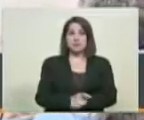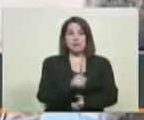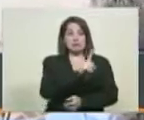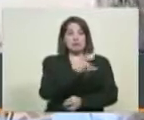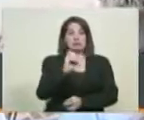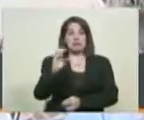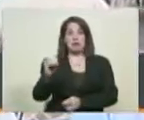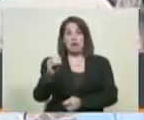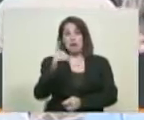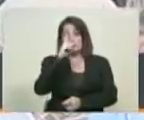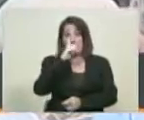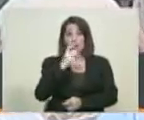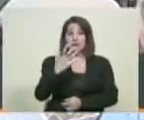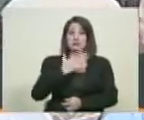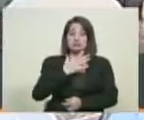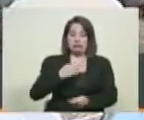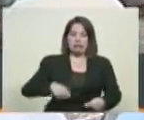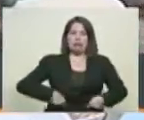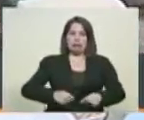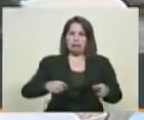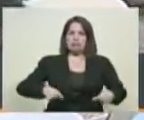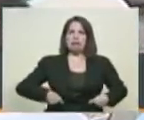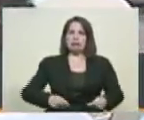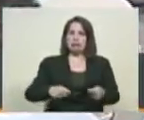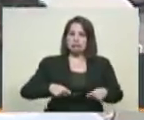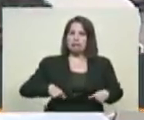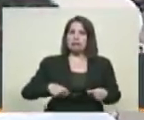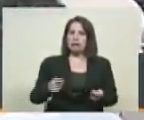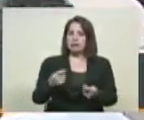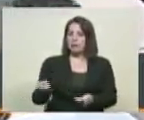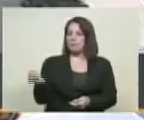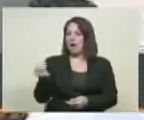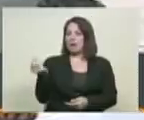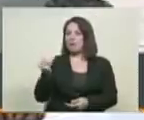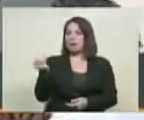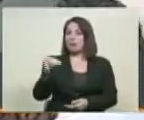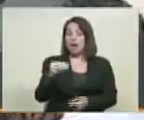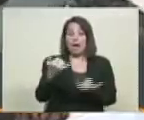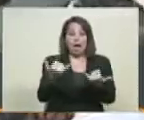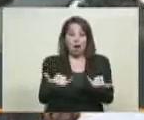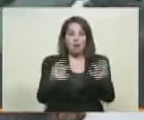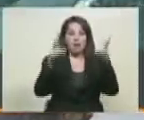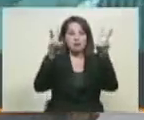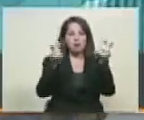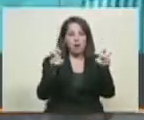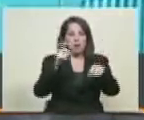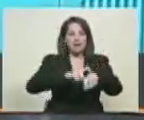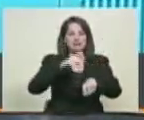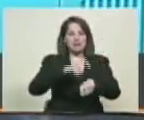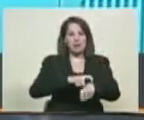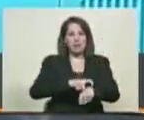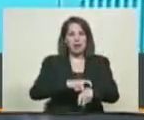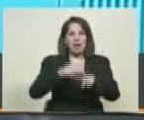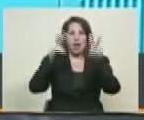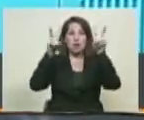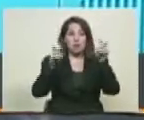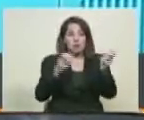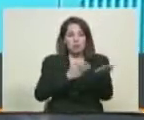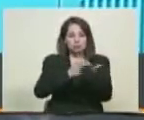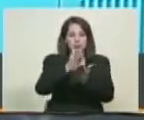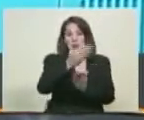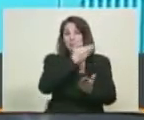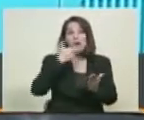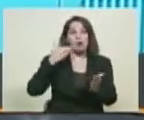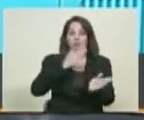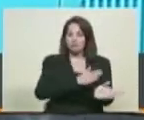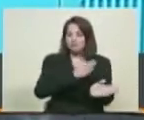así, gastamos más de lo que entraba. Hoy ha venido una nueva etapa que va a ser mucho mejor. Ah,